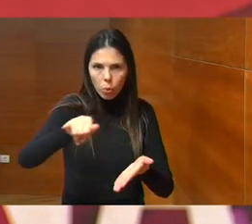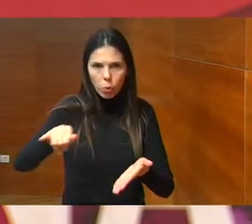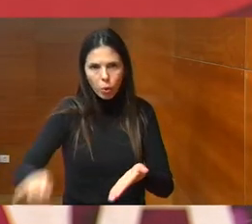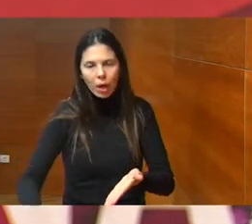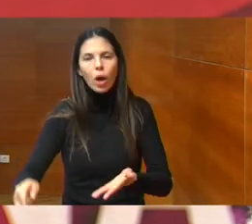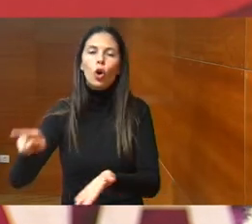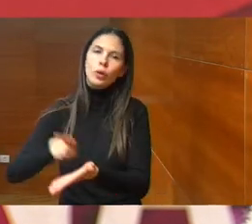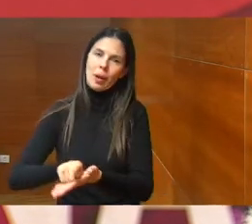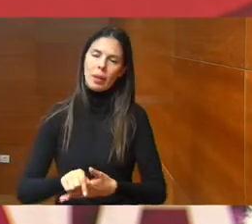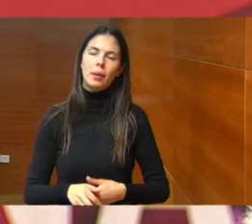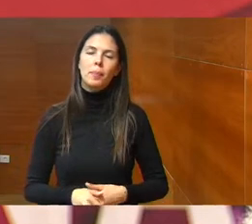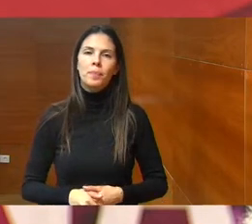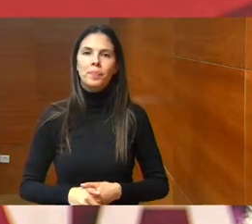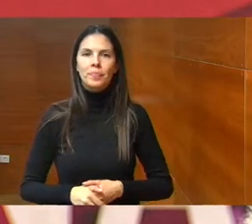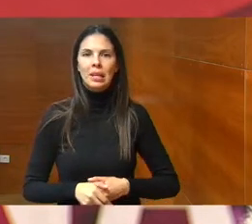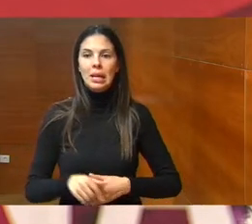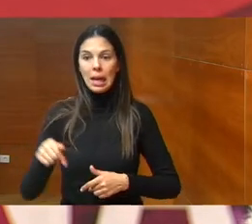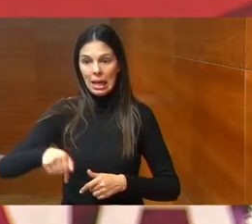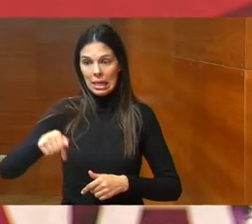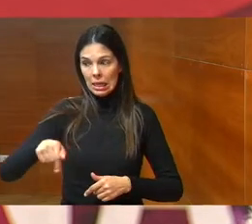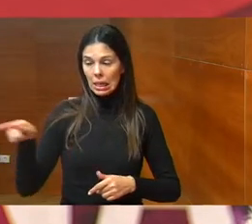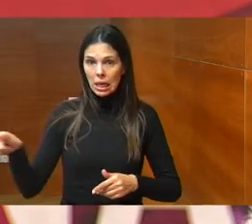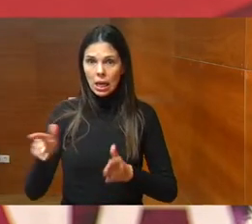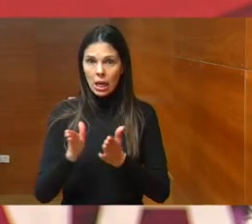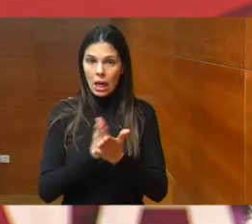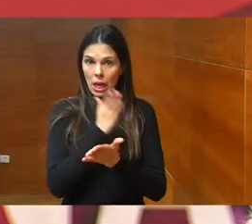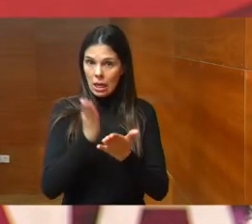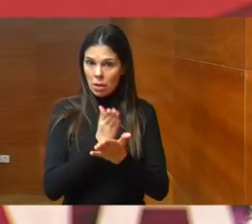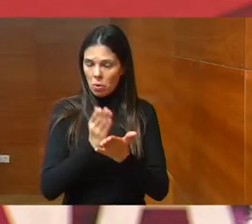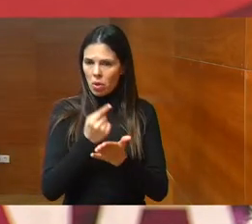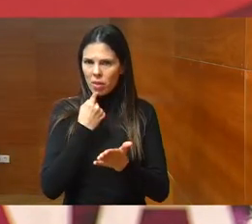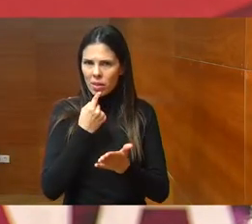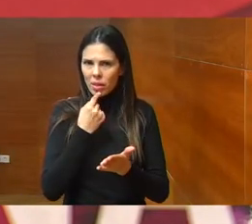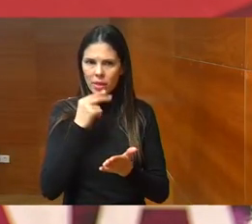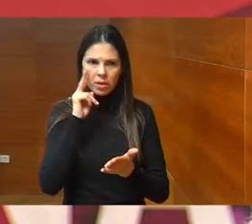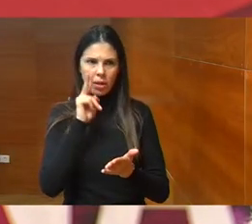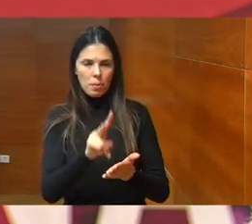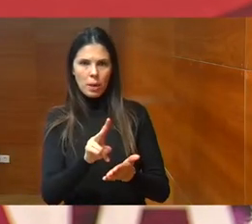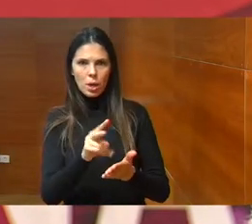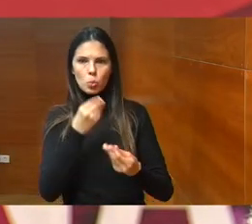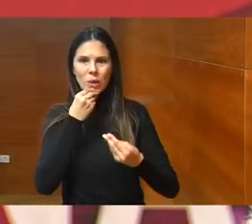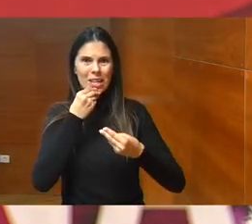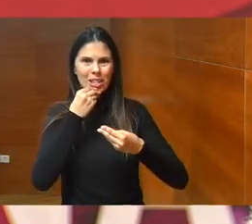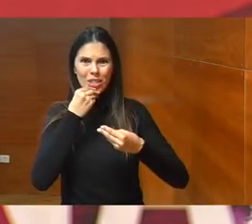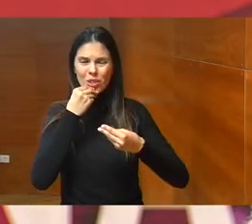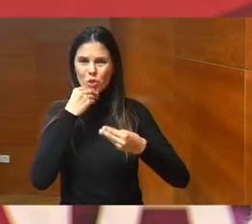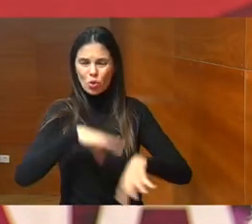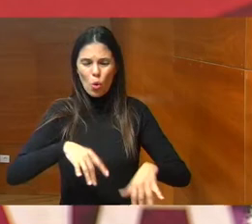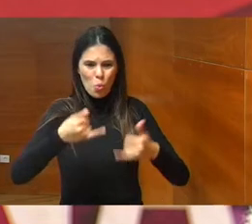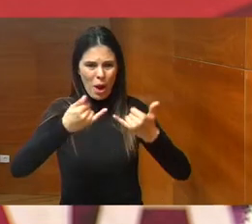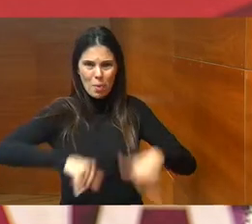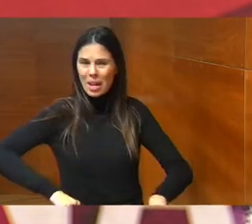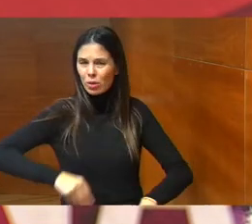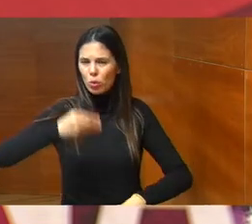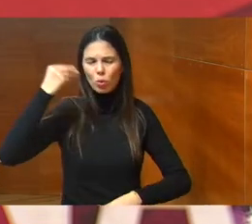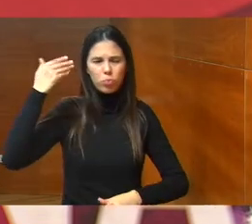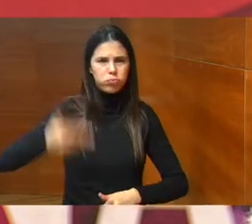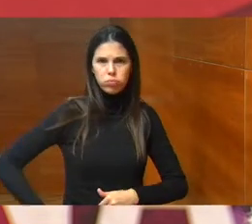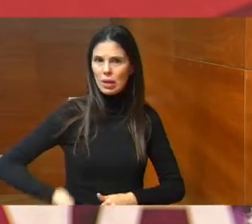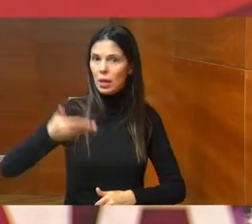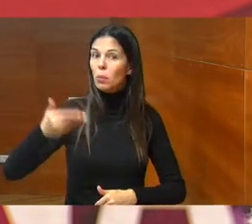nuevo aquí en esta Crónica se da cuenta de un hecho histórico dice Carlos quintía